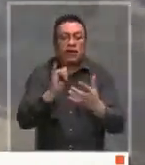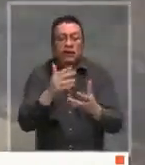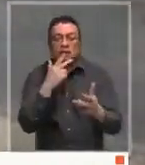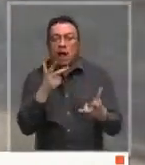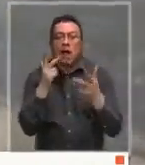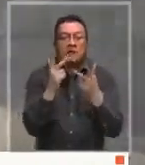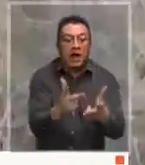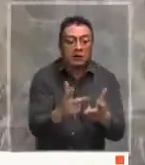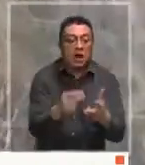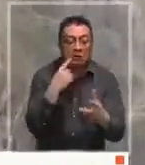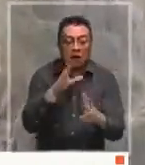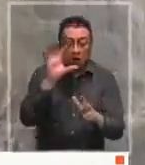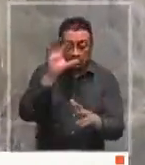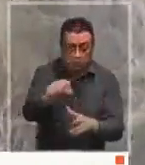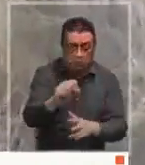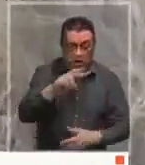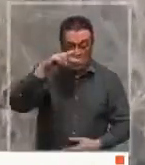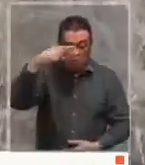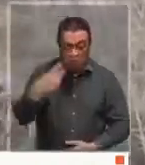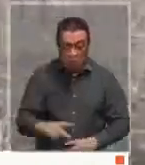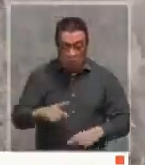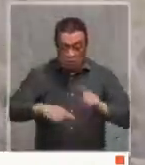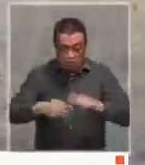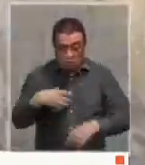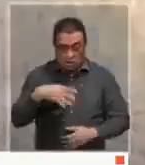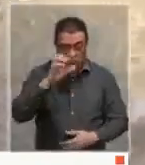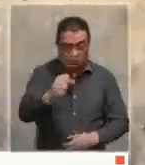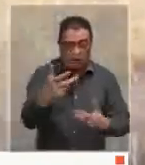tras ser sorprendido por el propio dueño del terreno